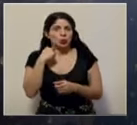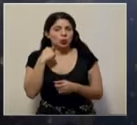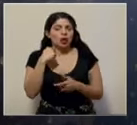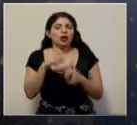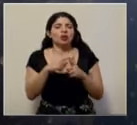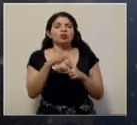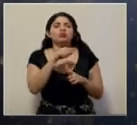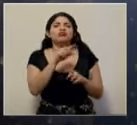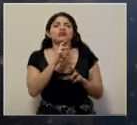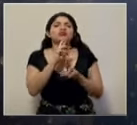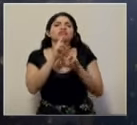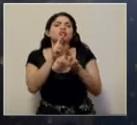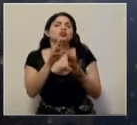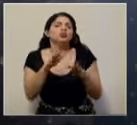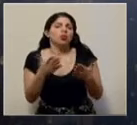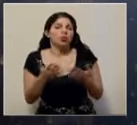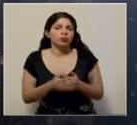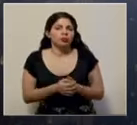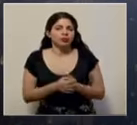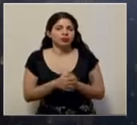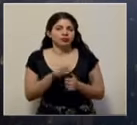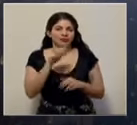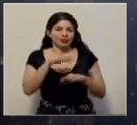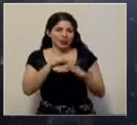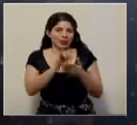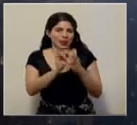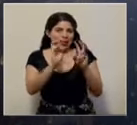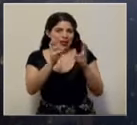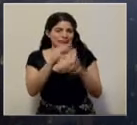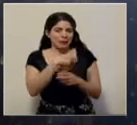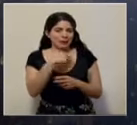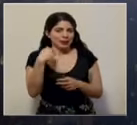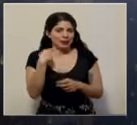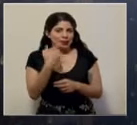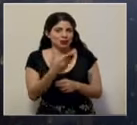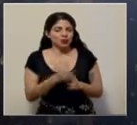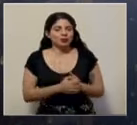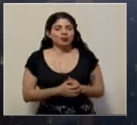¿Cuál es la respuesta por parte de ustedes en ese sentido, señor ministro?